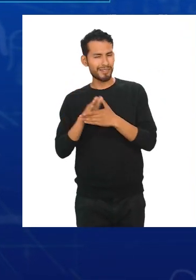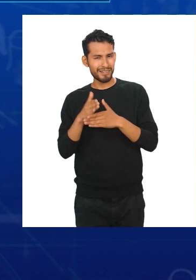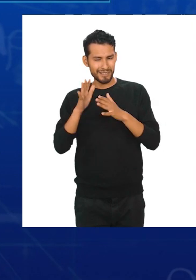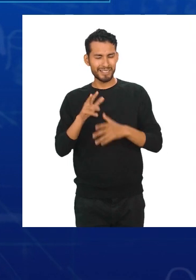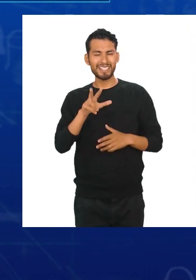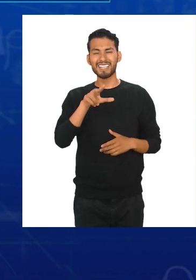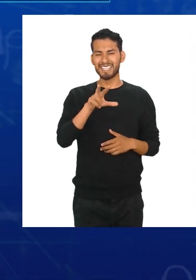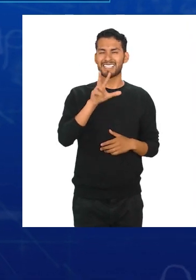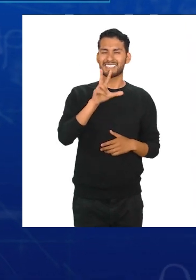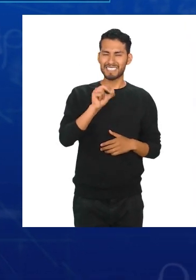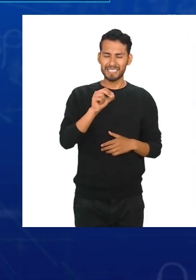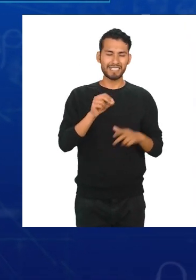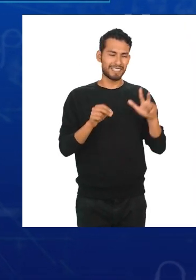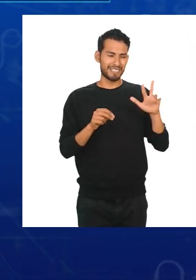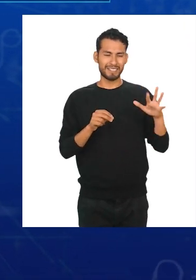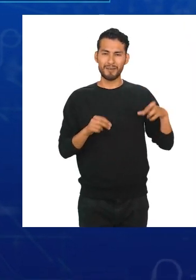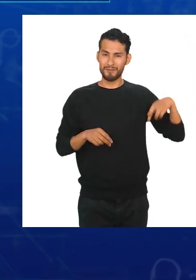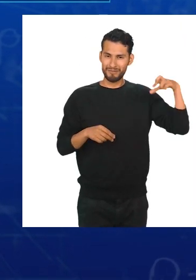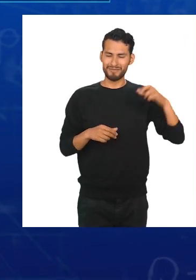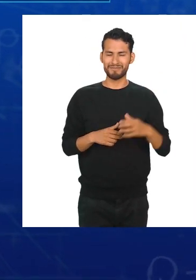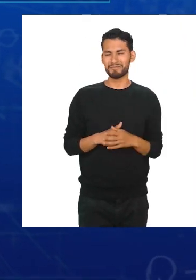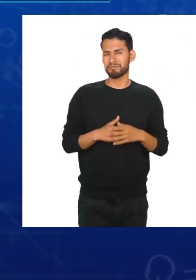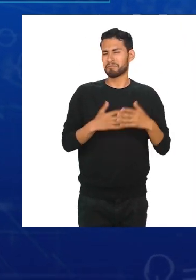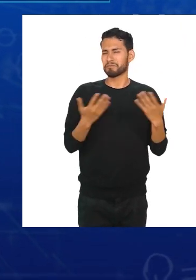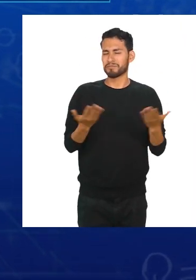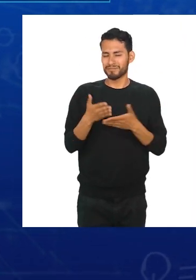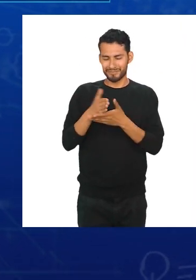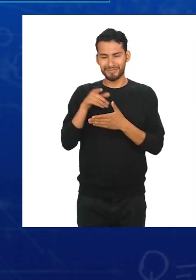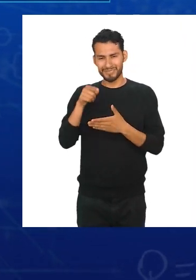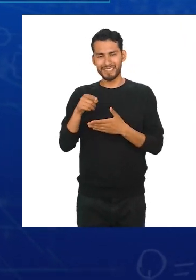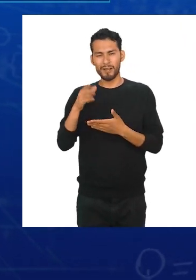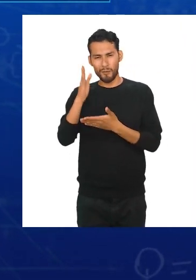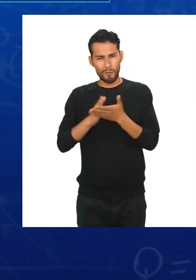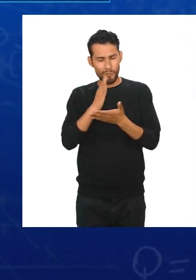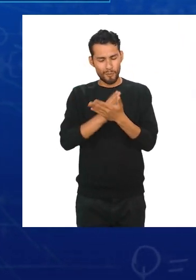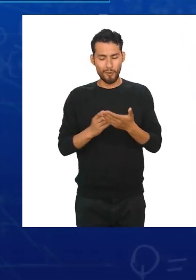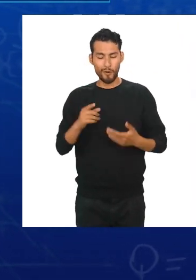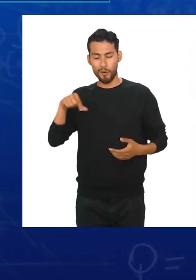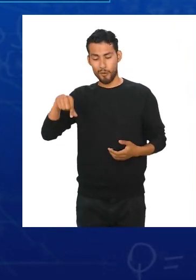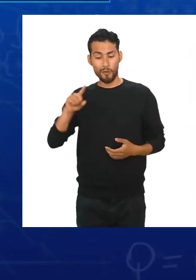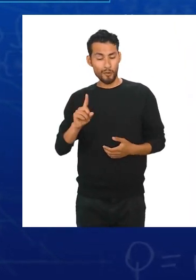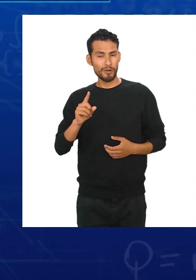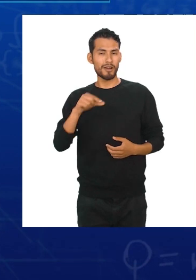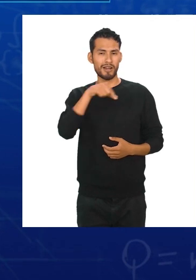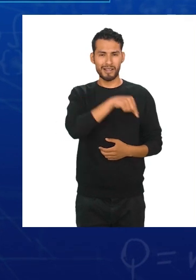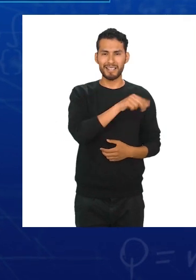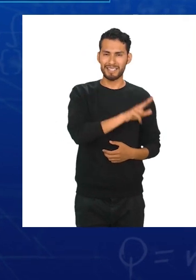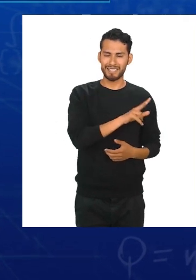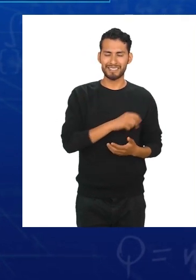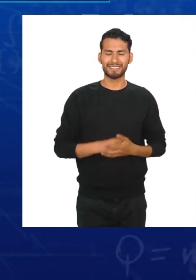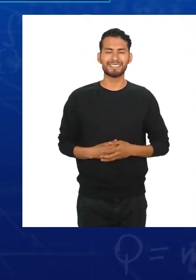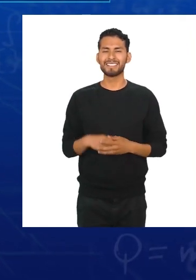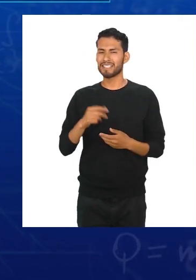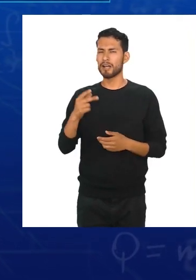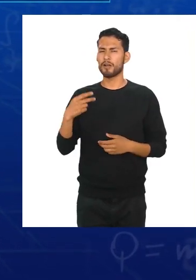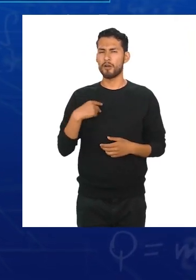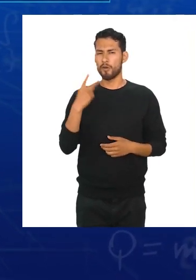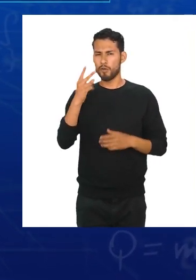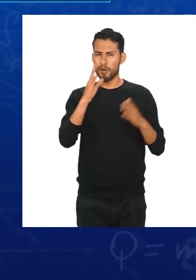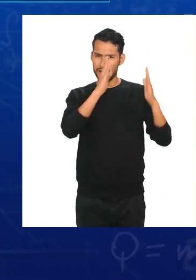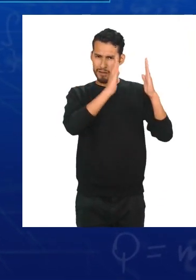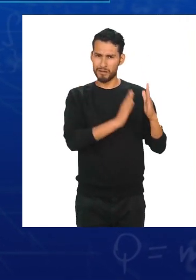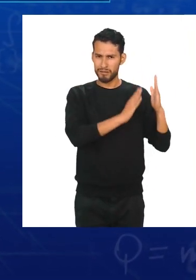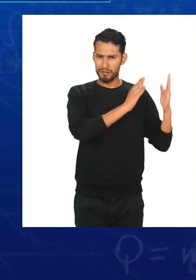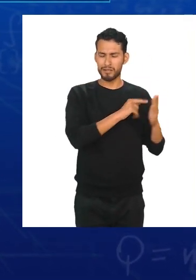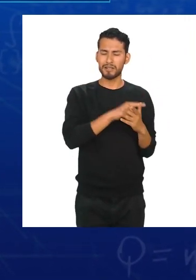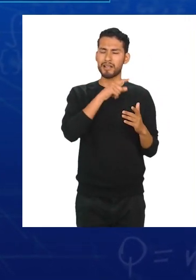2 entre 30 y 35 puntos. Hallar los cuartiles 1 y 3. Agregamos 2